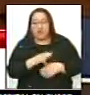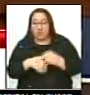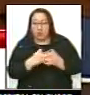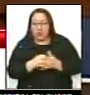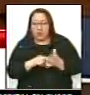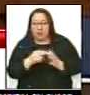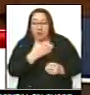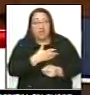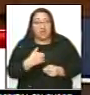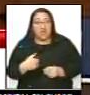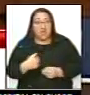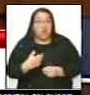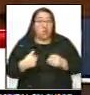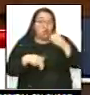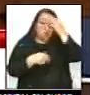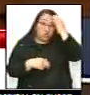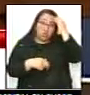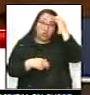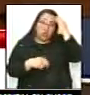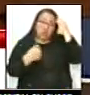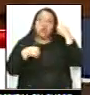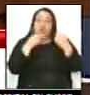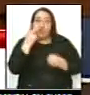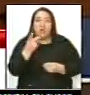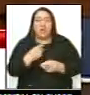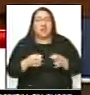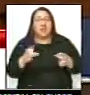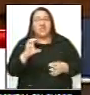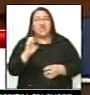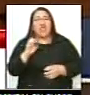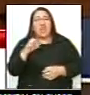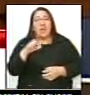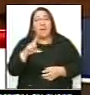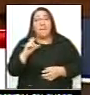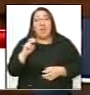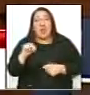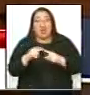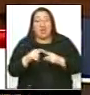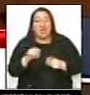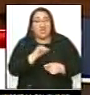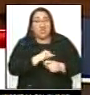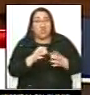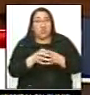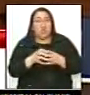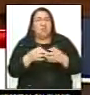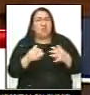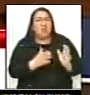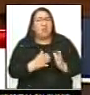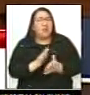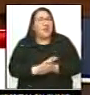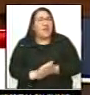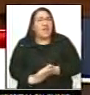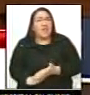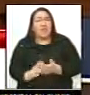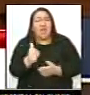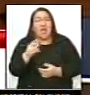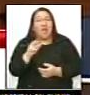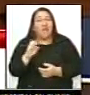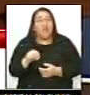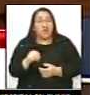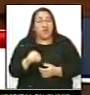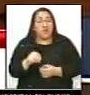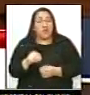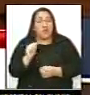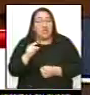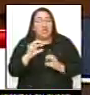en planificación, presidente, nosotros vemos que el CEPLAN está pintado. La planificación viene de AFIN, por ejemplo,